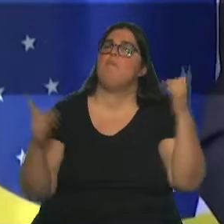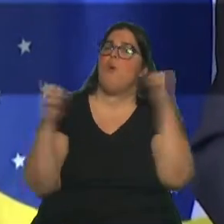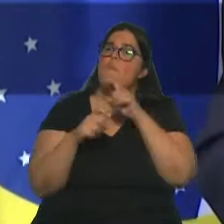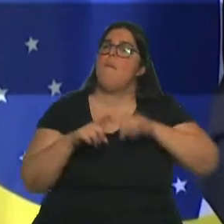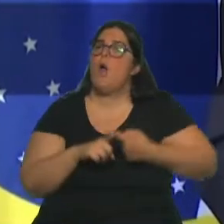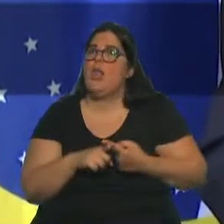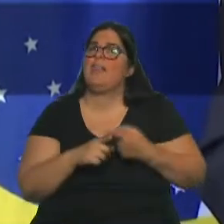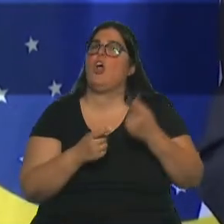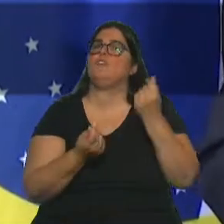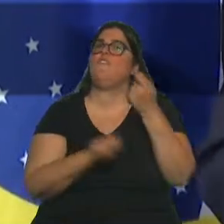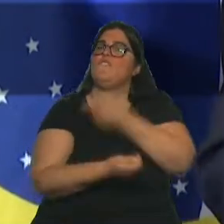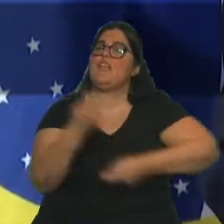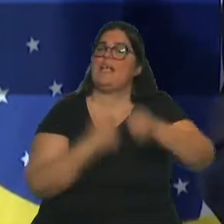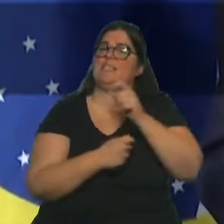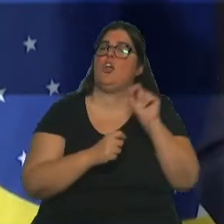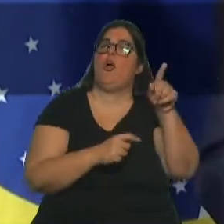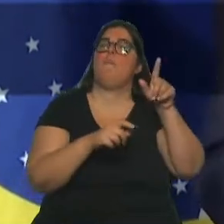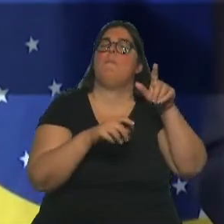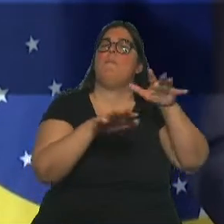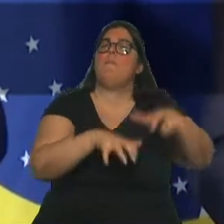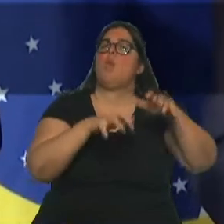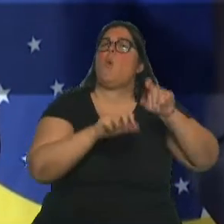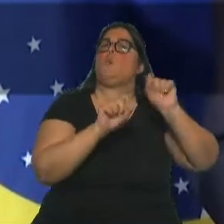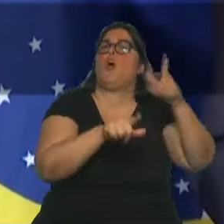problemas políticos e financeiros com os produtores